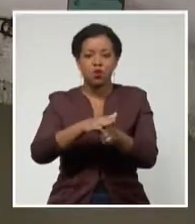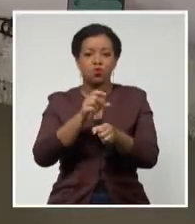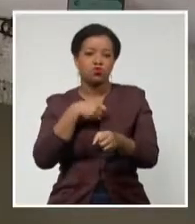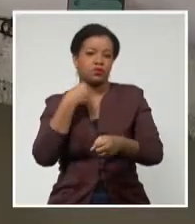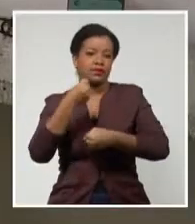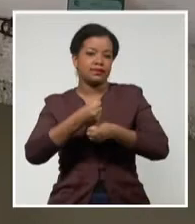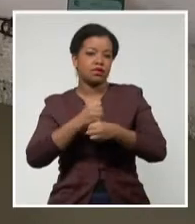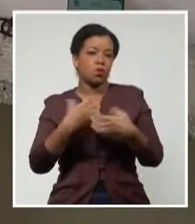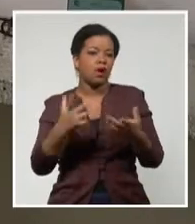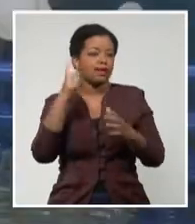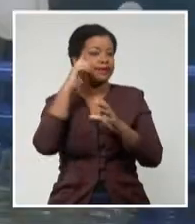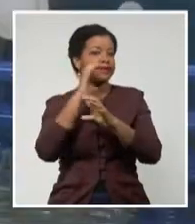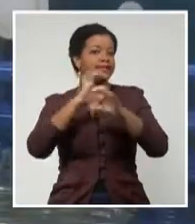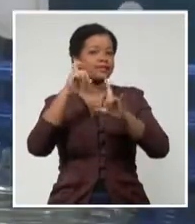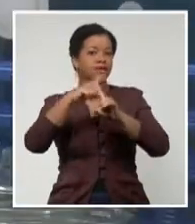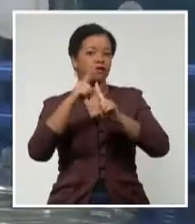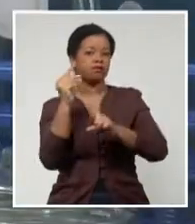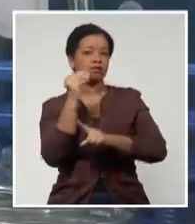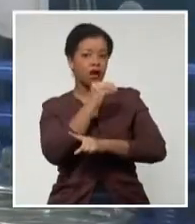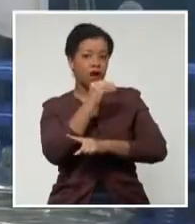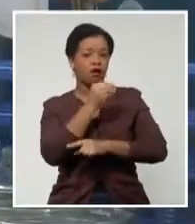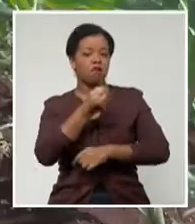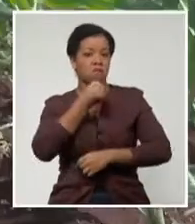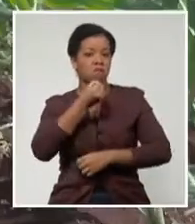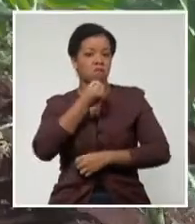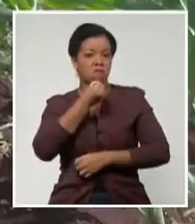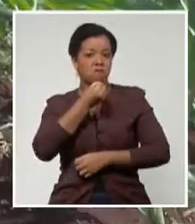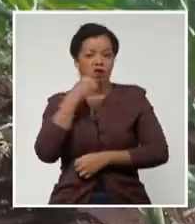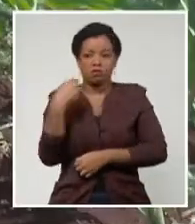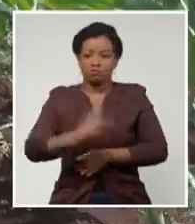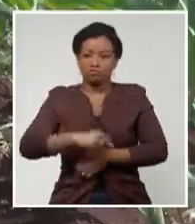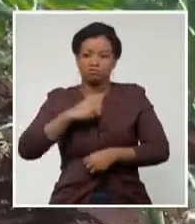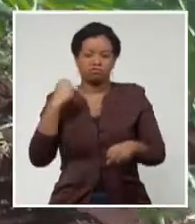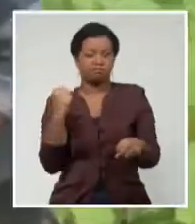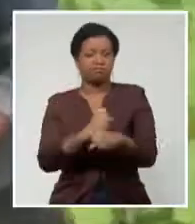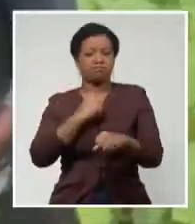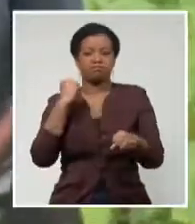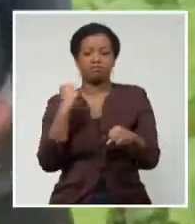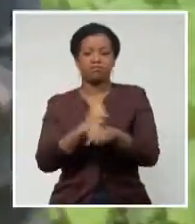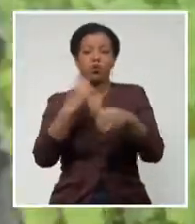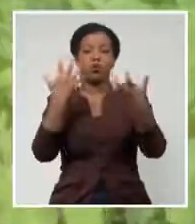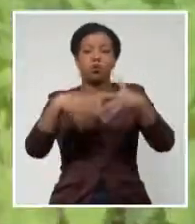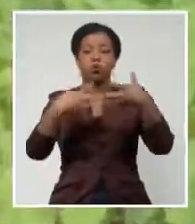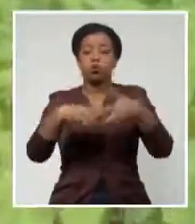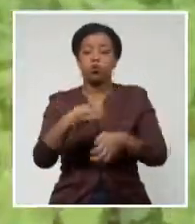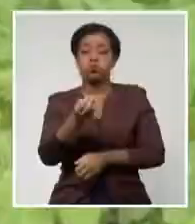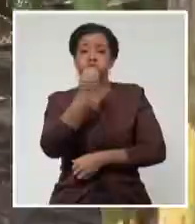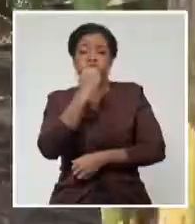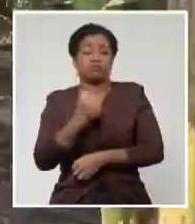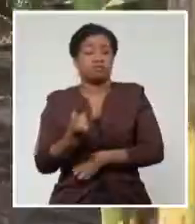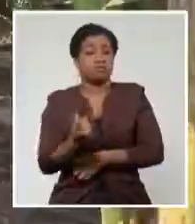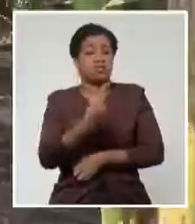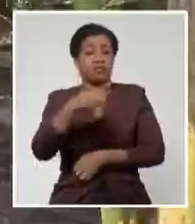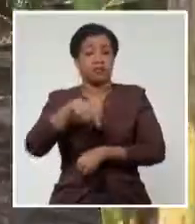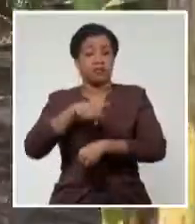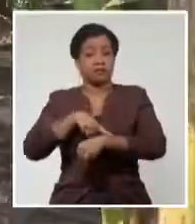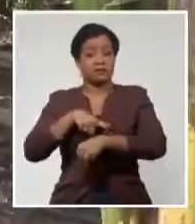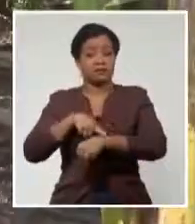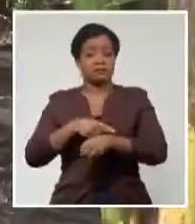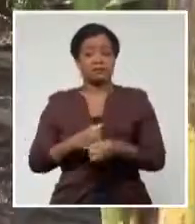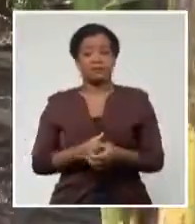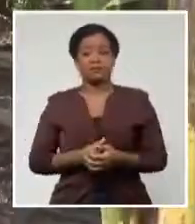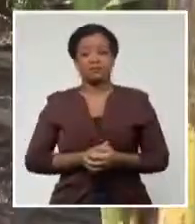técnica para así explotar las reservas del territorio en tiempos donde la producción de alimentos resulta una prioridad.